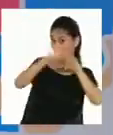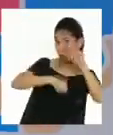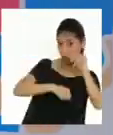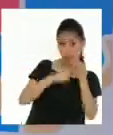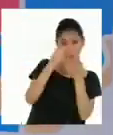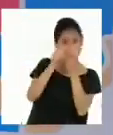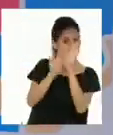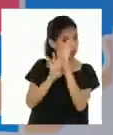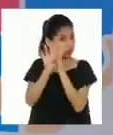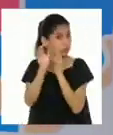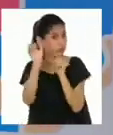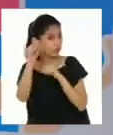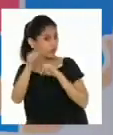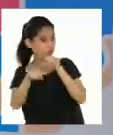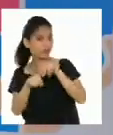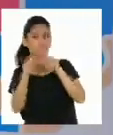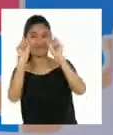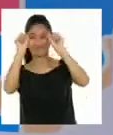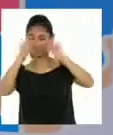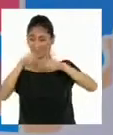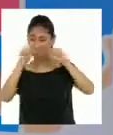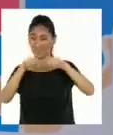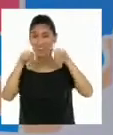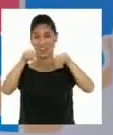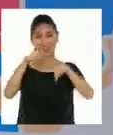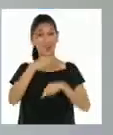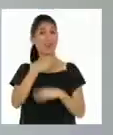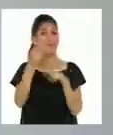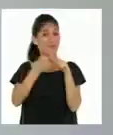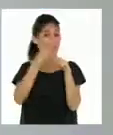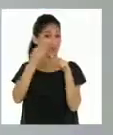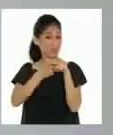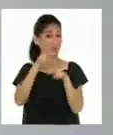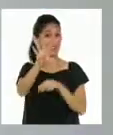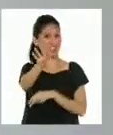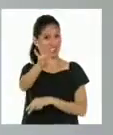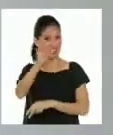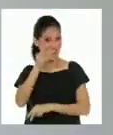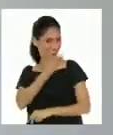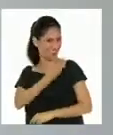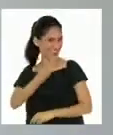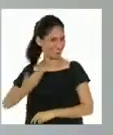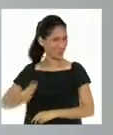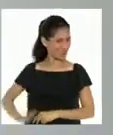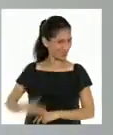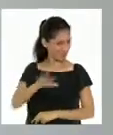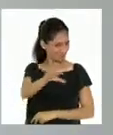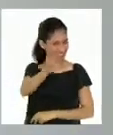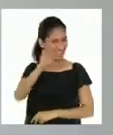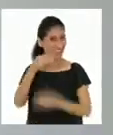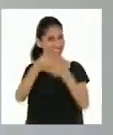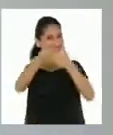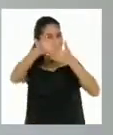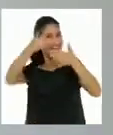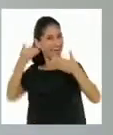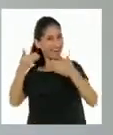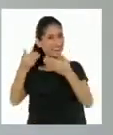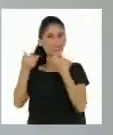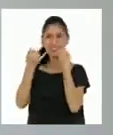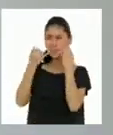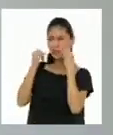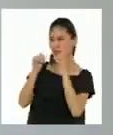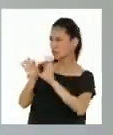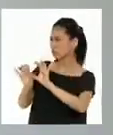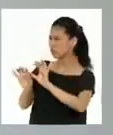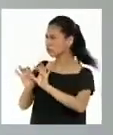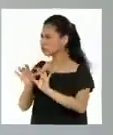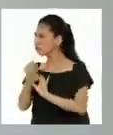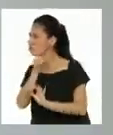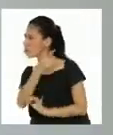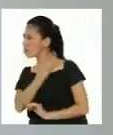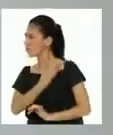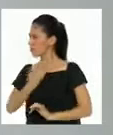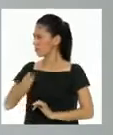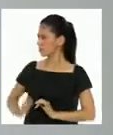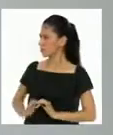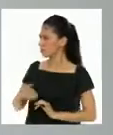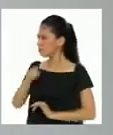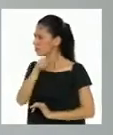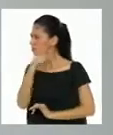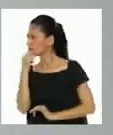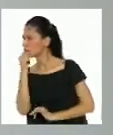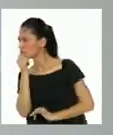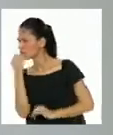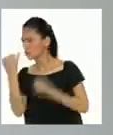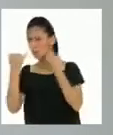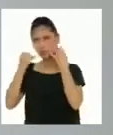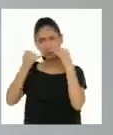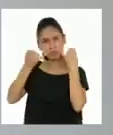toca ahora como ciudadanas y ciudadanos. Informarnos, informar, exigir que nuestras autoridades realmente trabajen por el